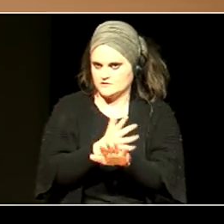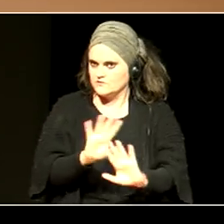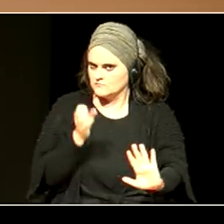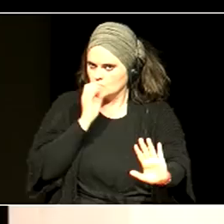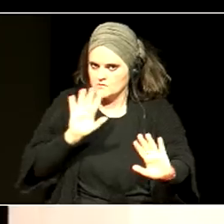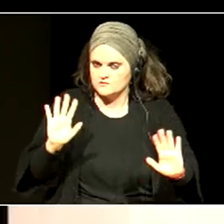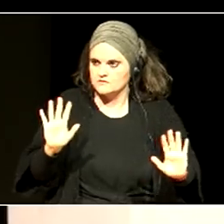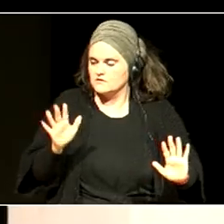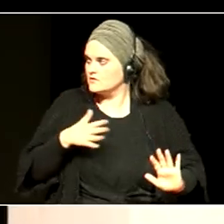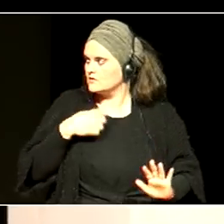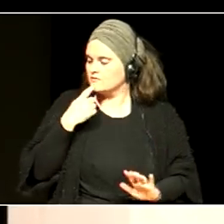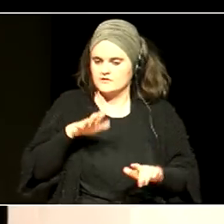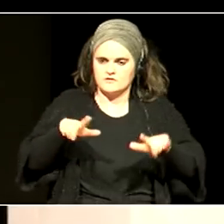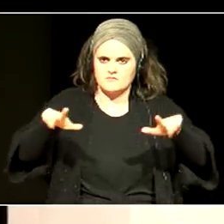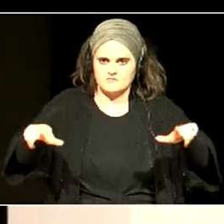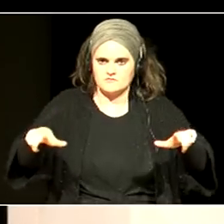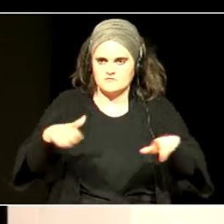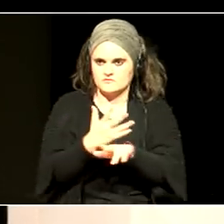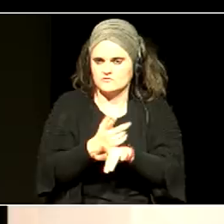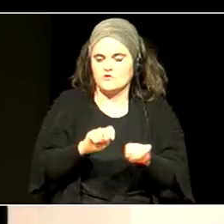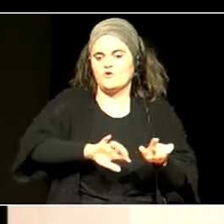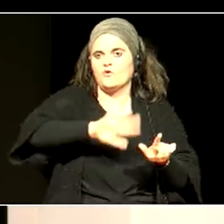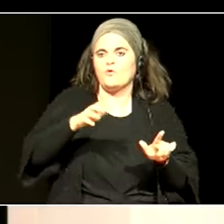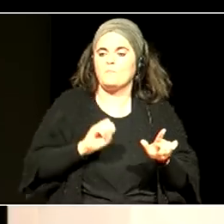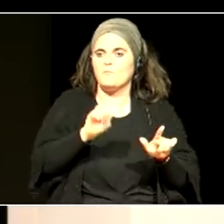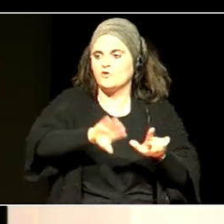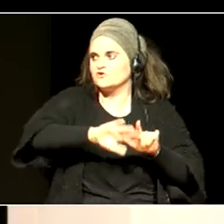si qui decir que hay patios que pueden poner montecitos